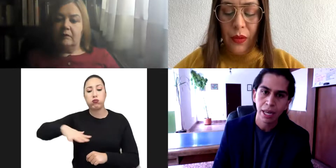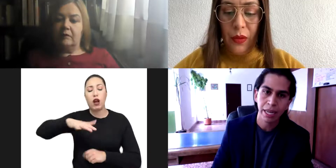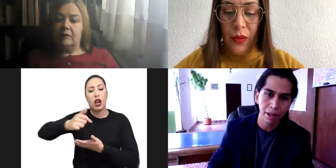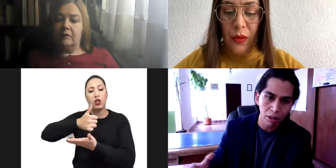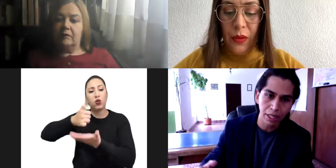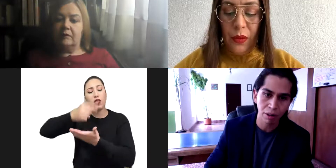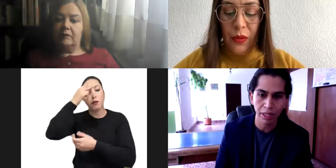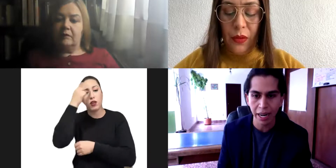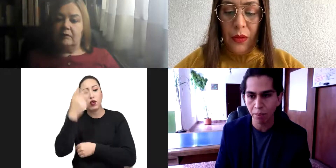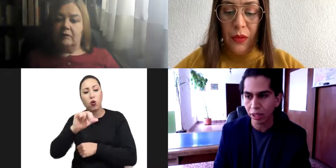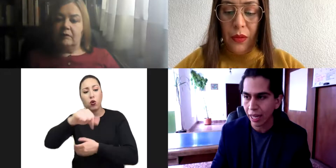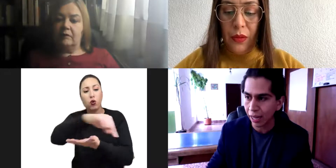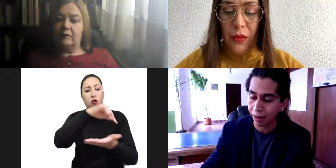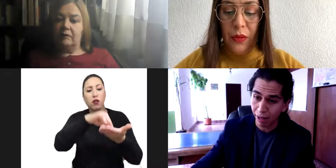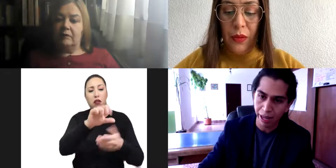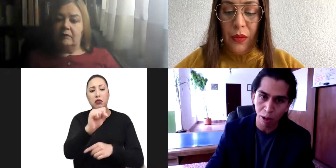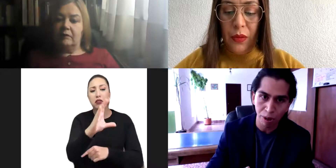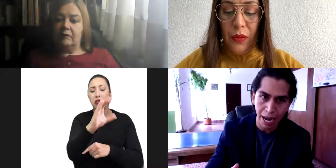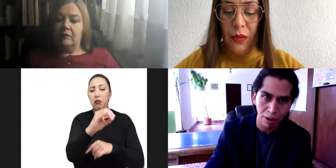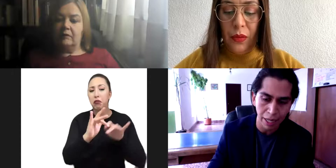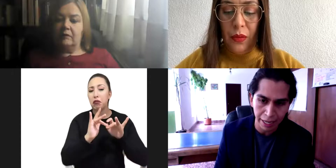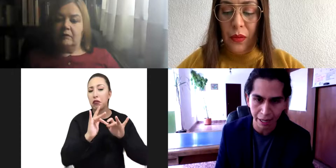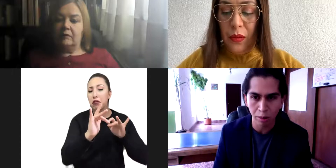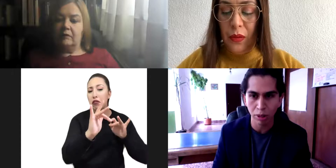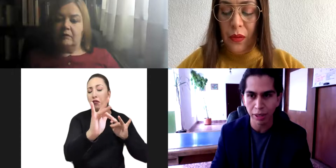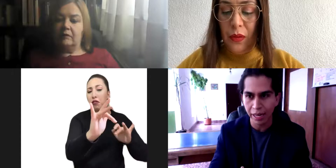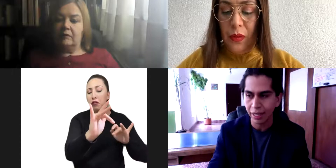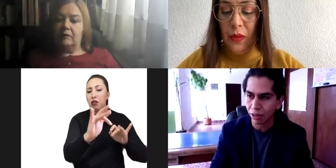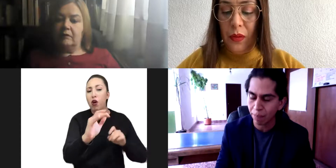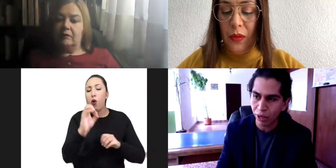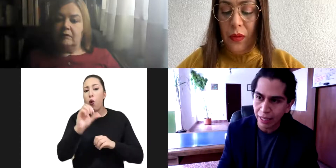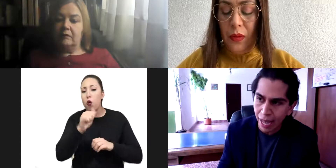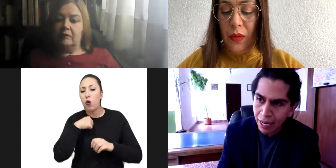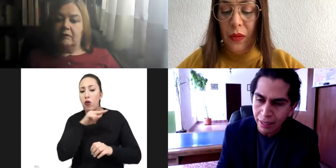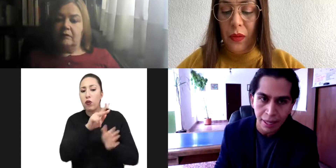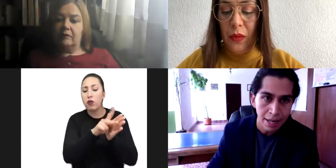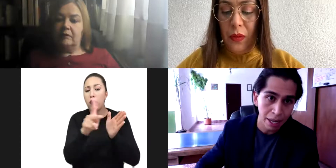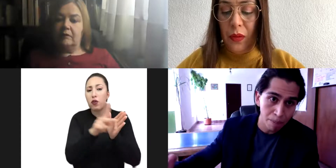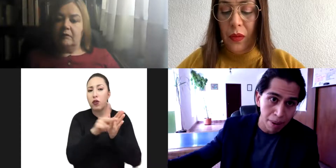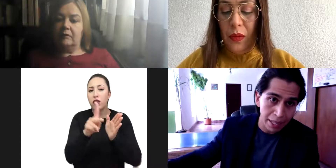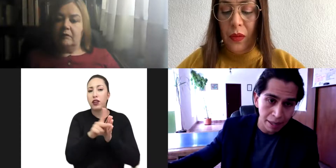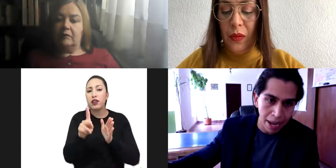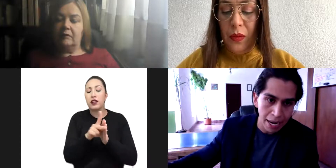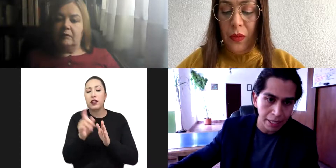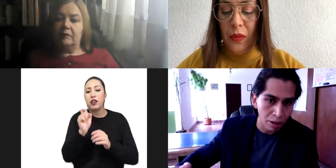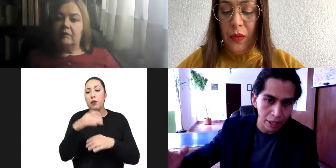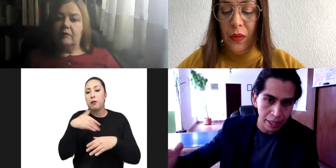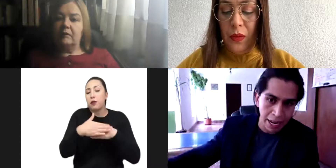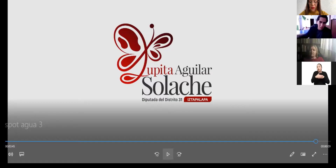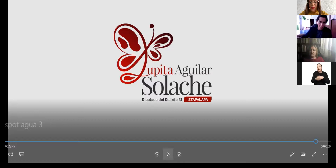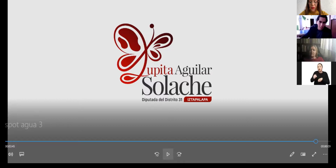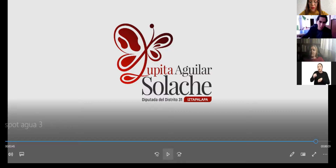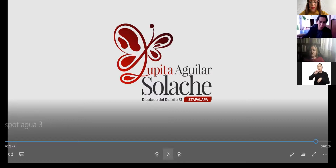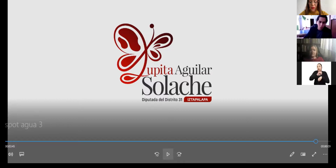México y en otros encontraremos que, como una nota que justo tenía intención de proyectarles, que en un par de semanas se cortará